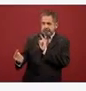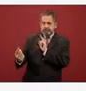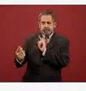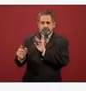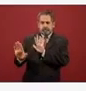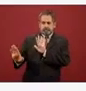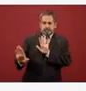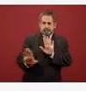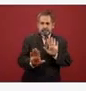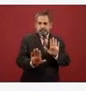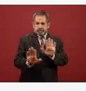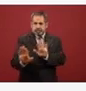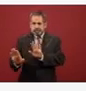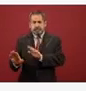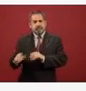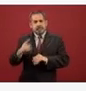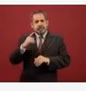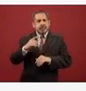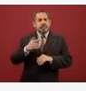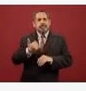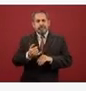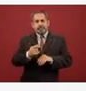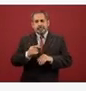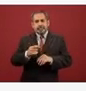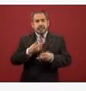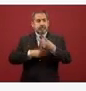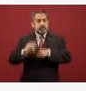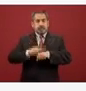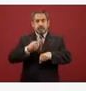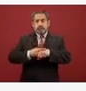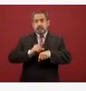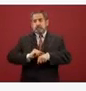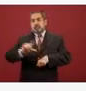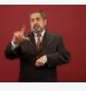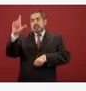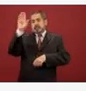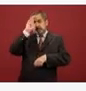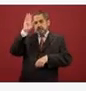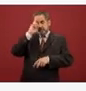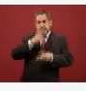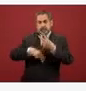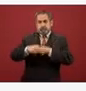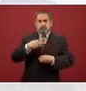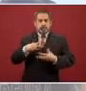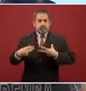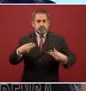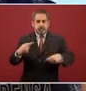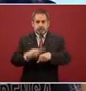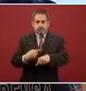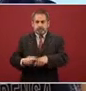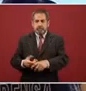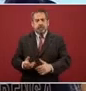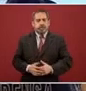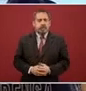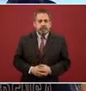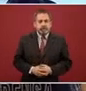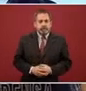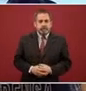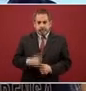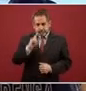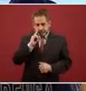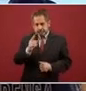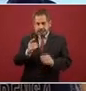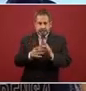epidémica y podíamos intentar tener el momento ideal. Y aprovechamos además, y con esto